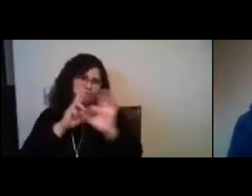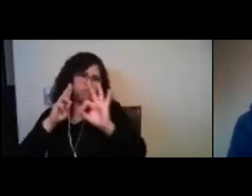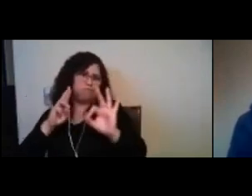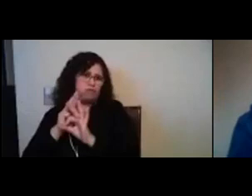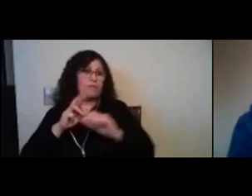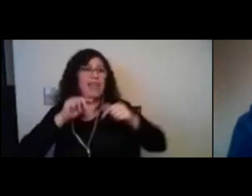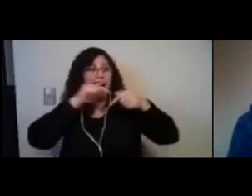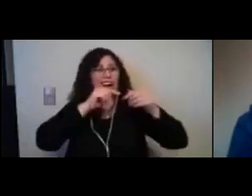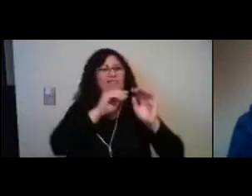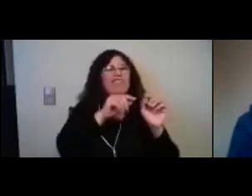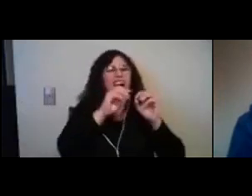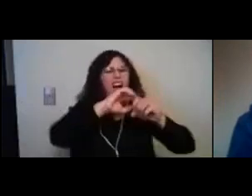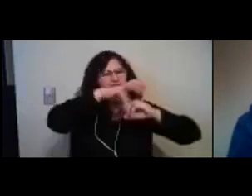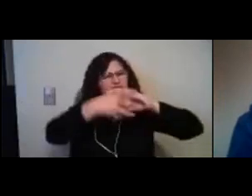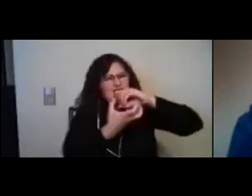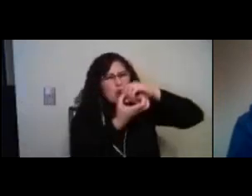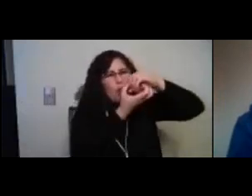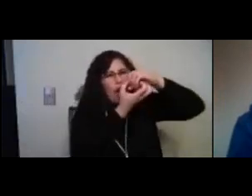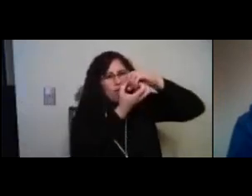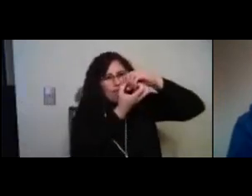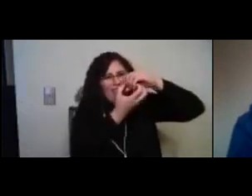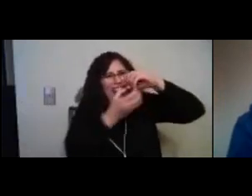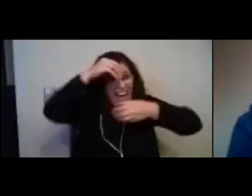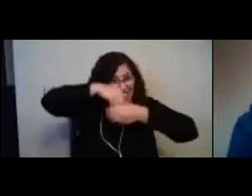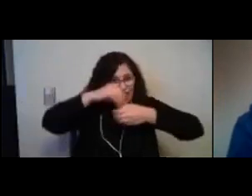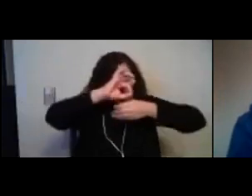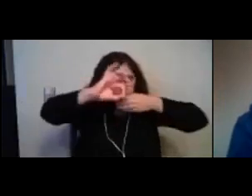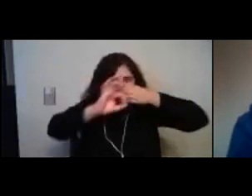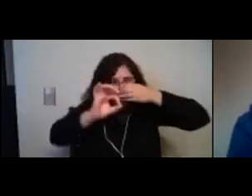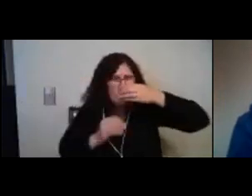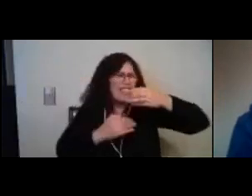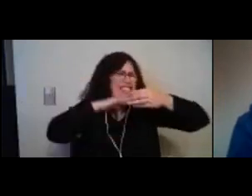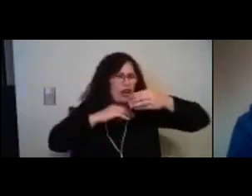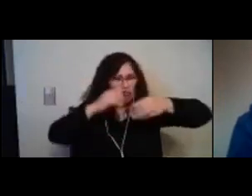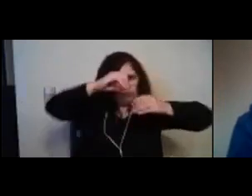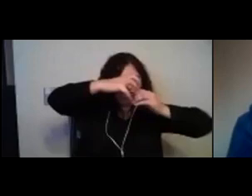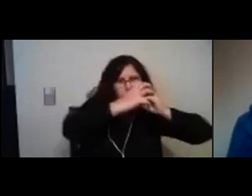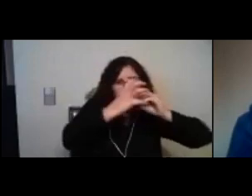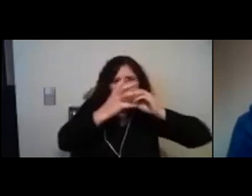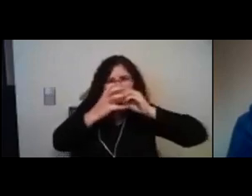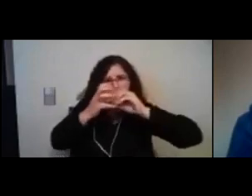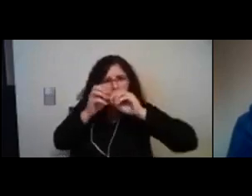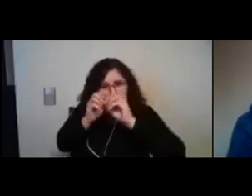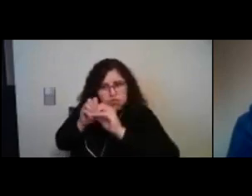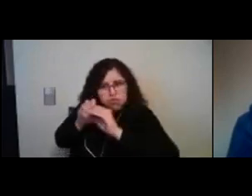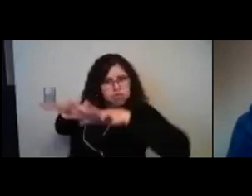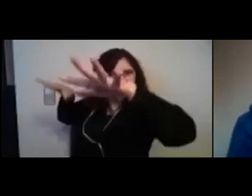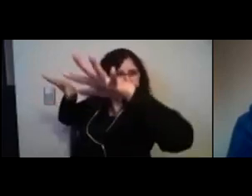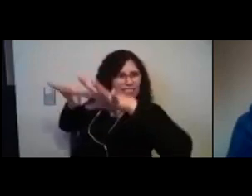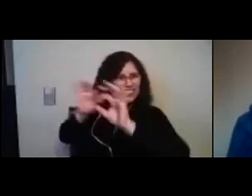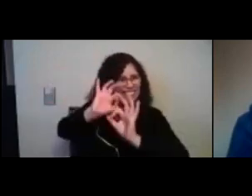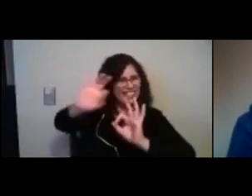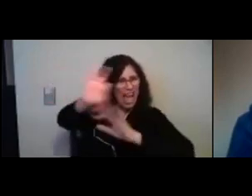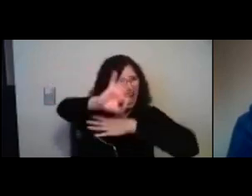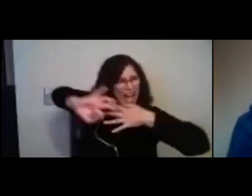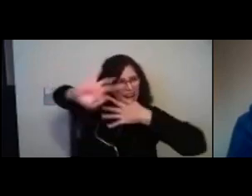y acá la neurona la recibe y provoca un cambio en ella que conduce hacia el final, ¿ya? Entonces, hay un mecanismo